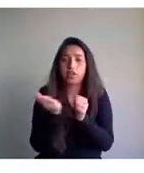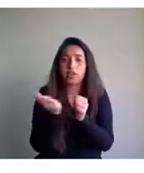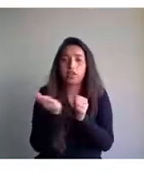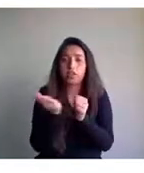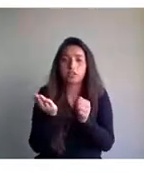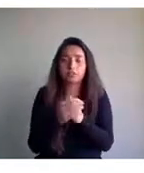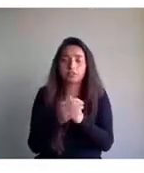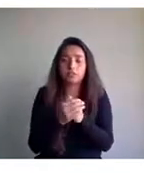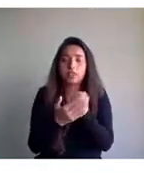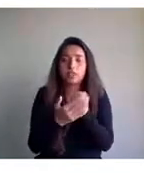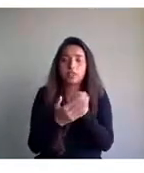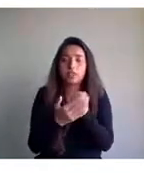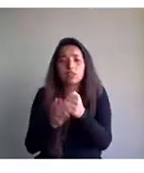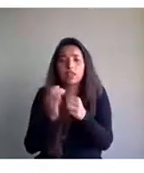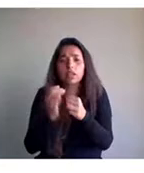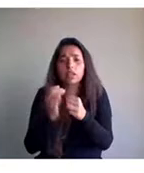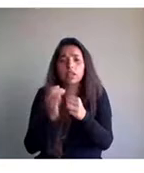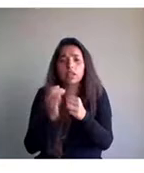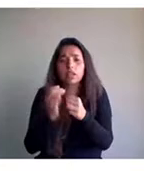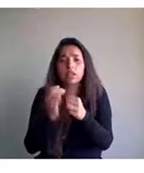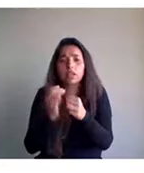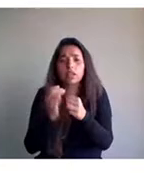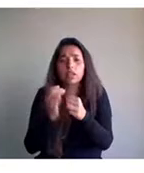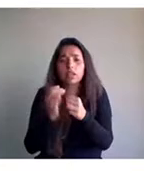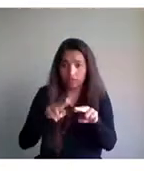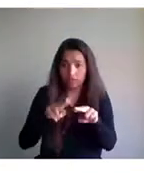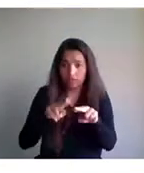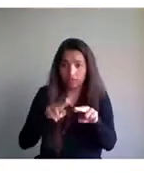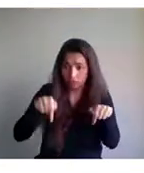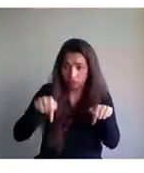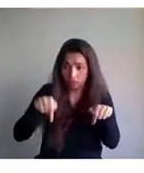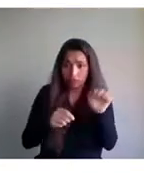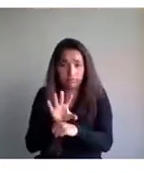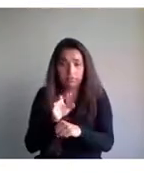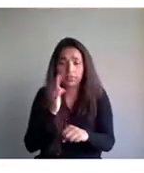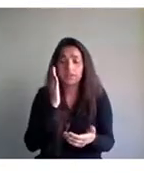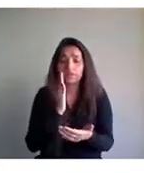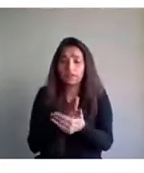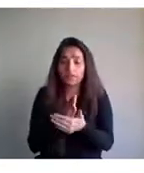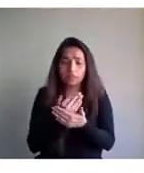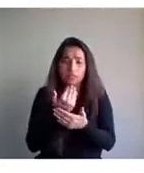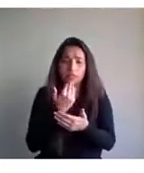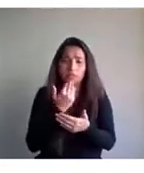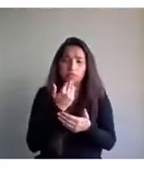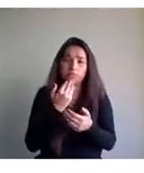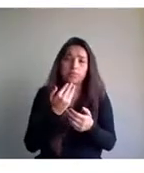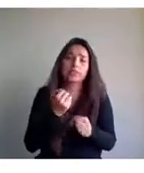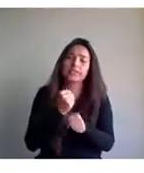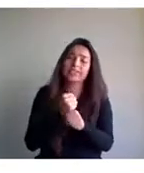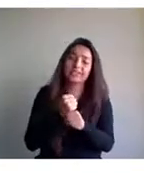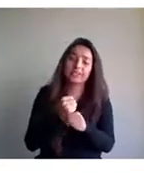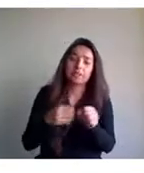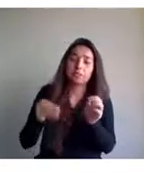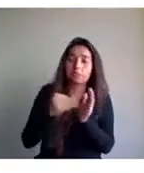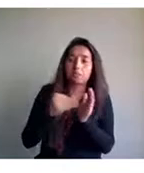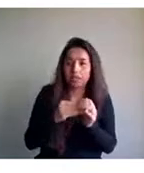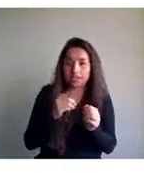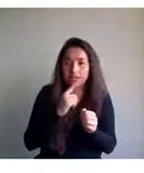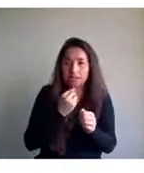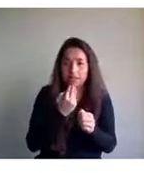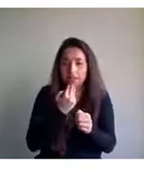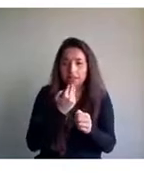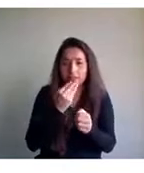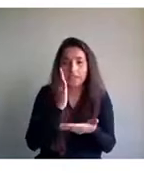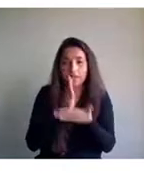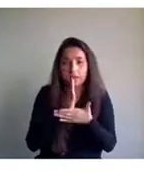parece que este camino del caballero aquí continúan y hay que incorporar precisamente la variable digital como un factor